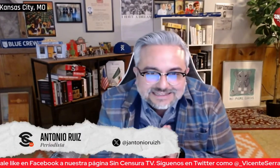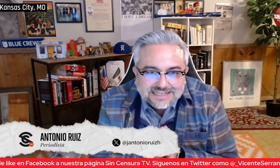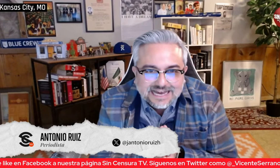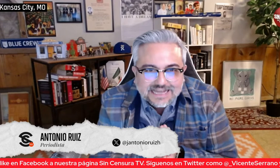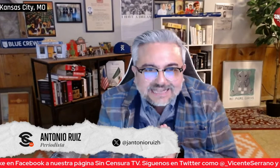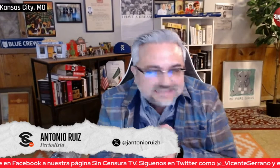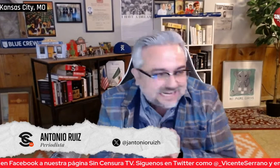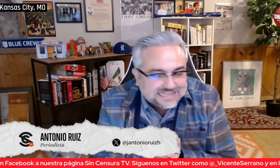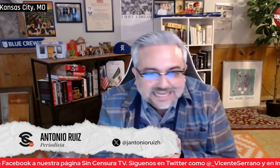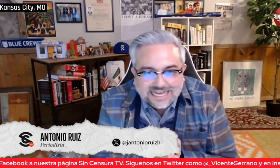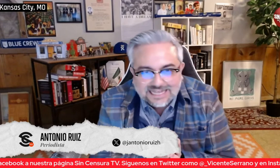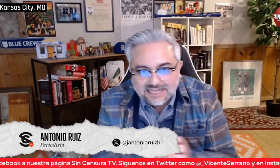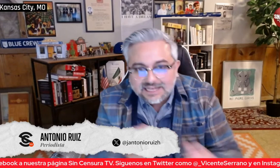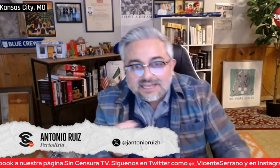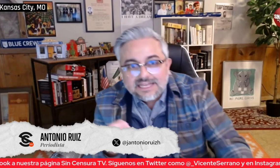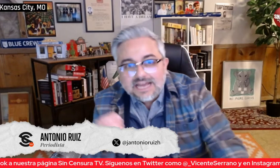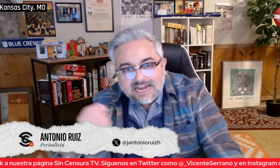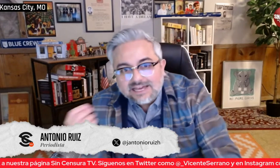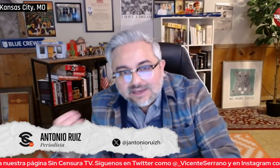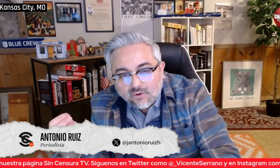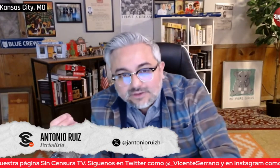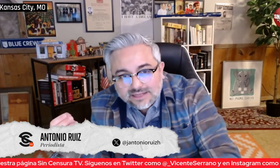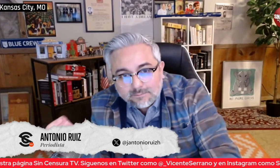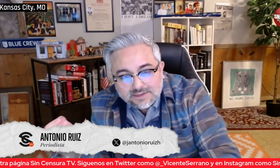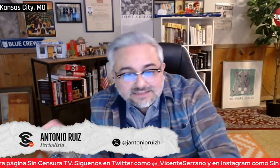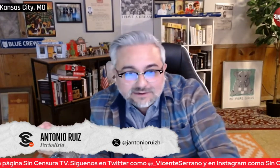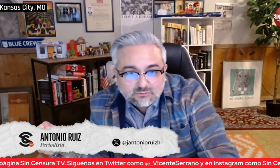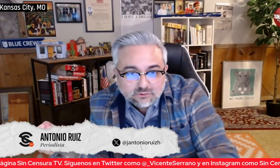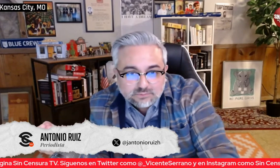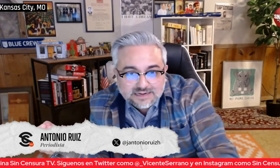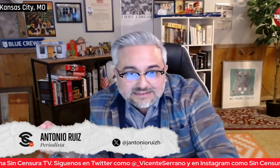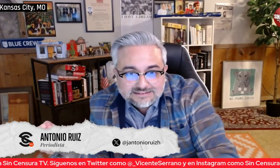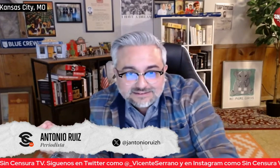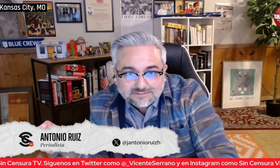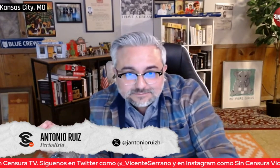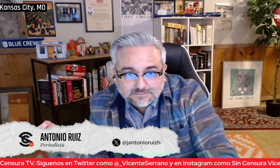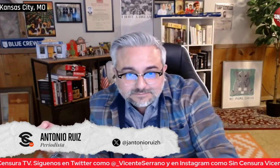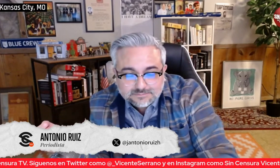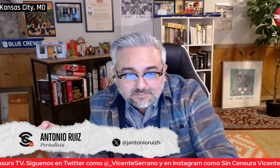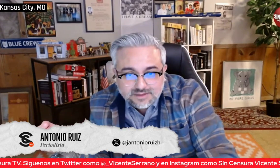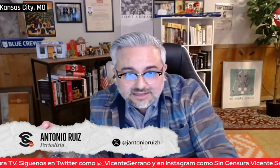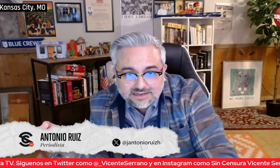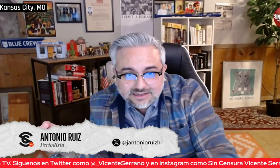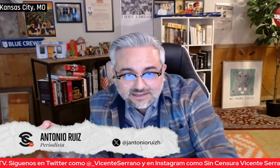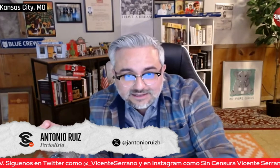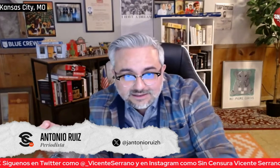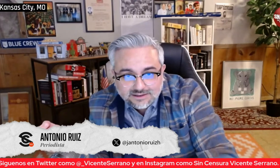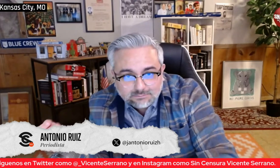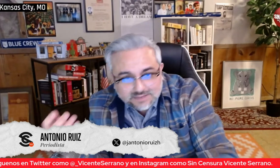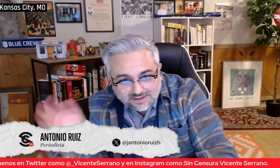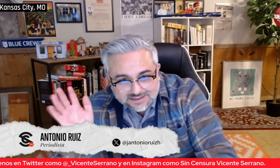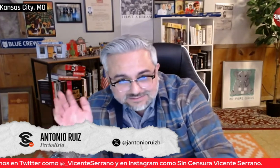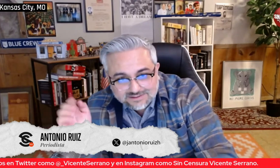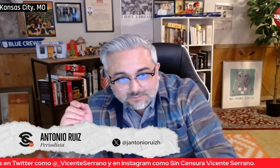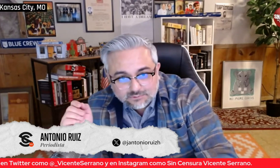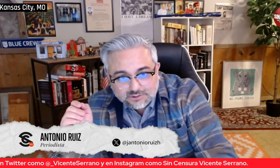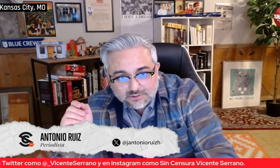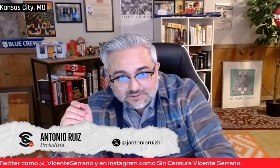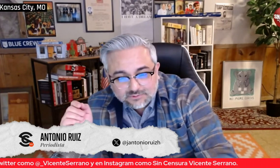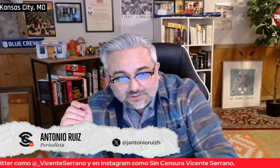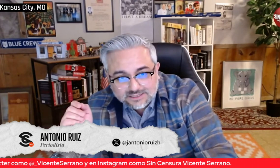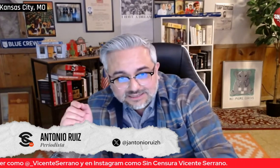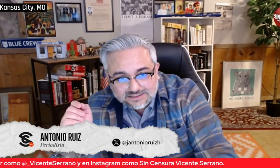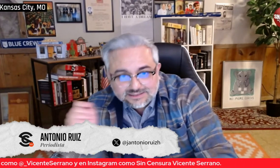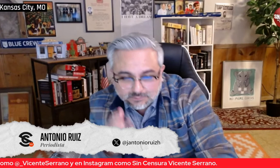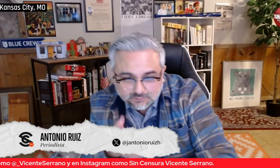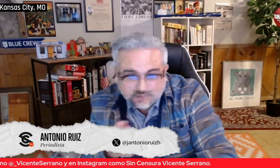tan criticada, tan atacada, y a la que hoy quieren penetrar los mismos panistas. Mi rey que pusieron